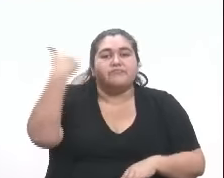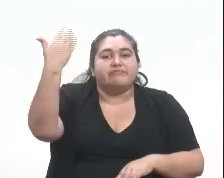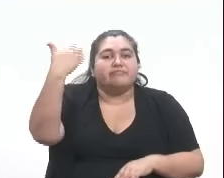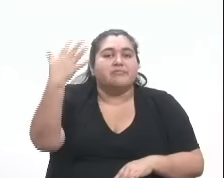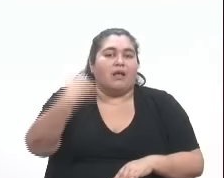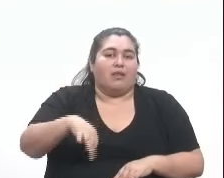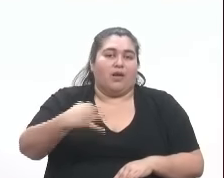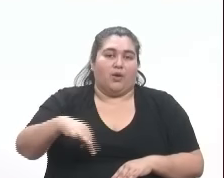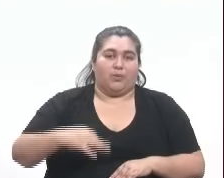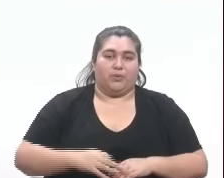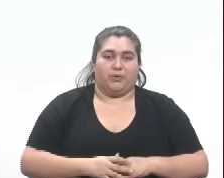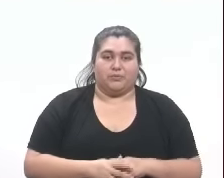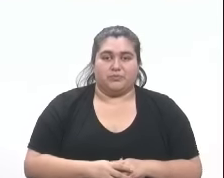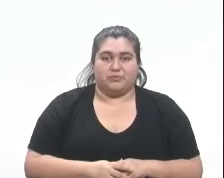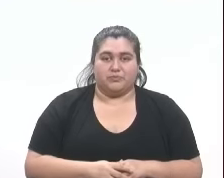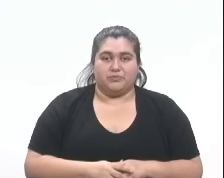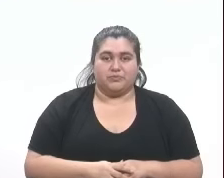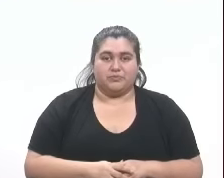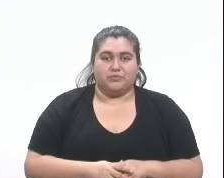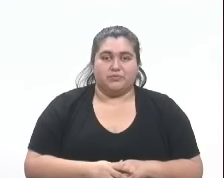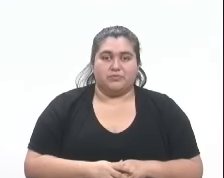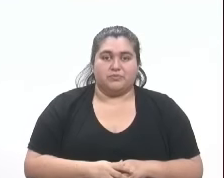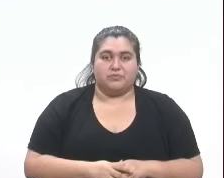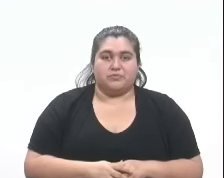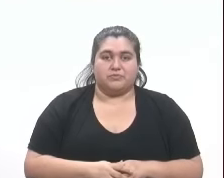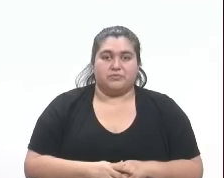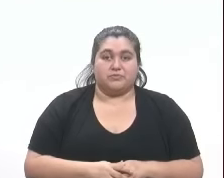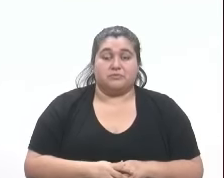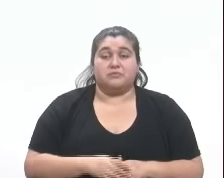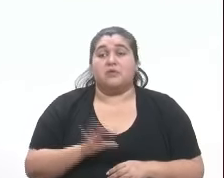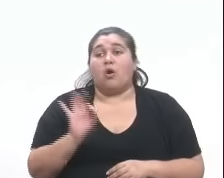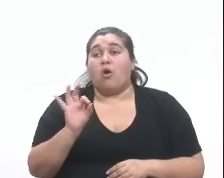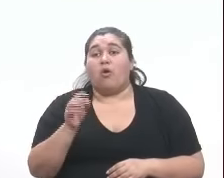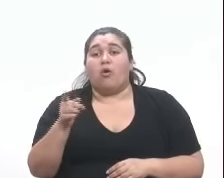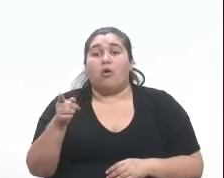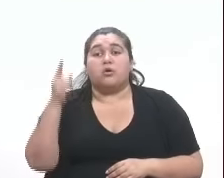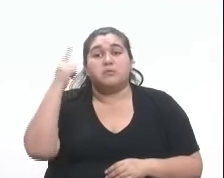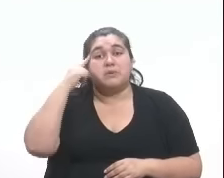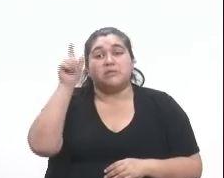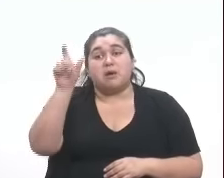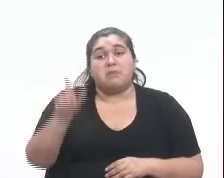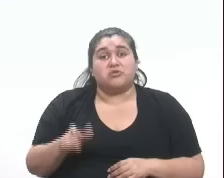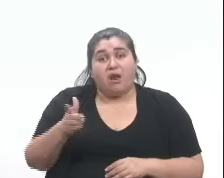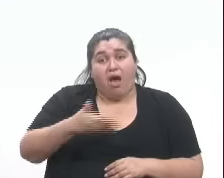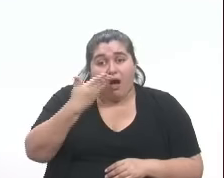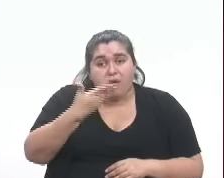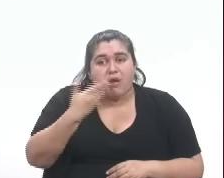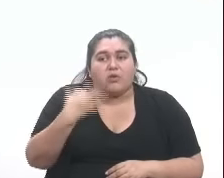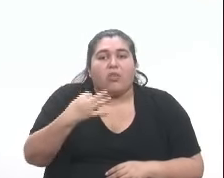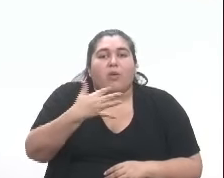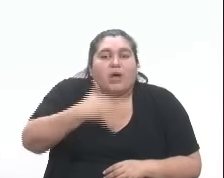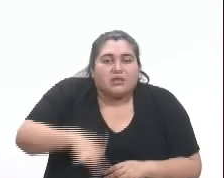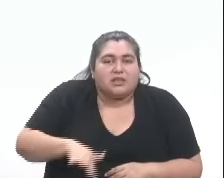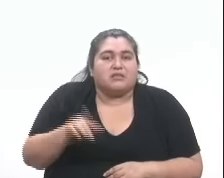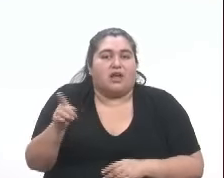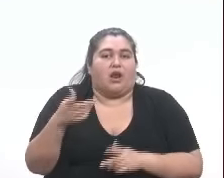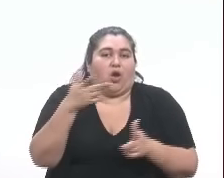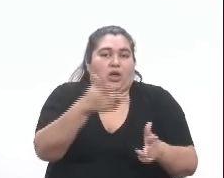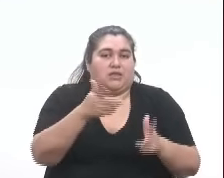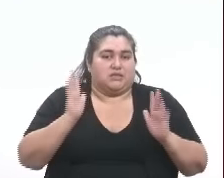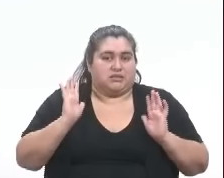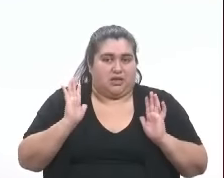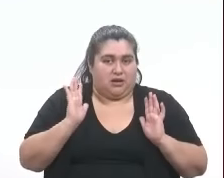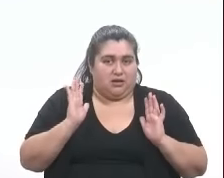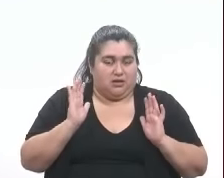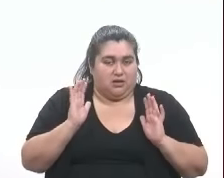voz. Para que o se presume que la persona que está hablando entiende lo que está diciendo. Porque si no le